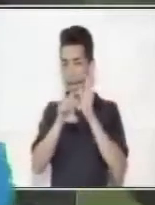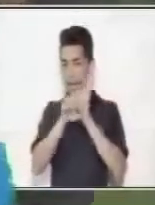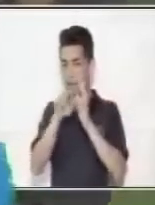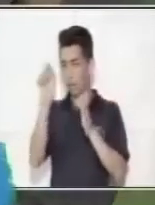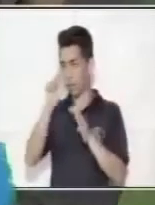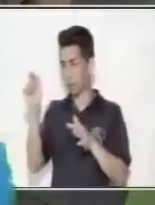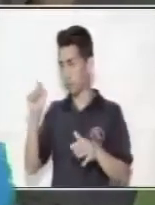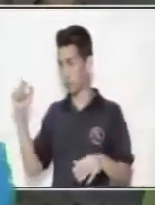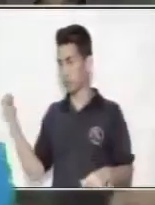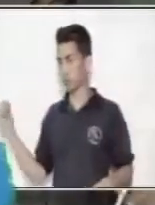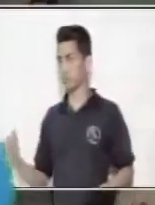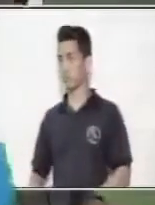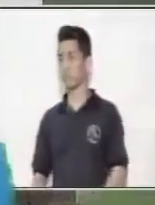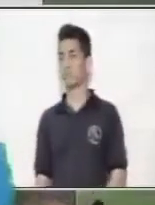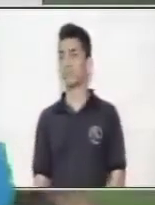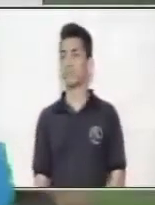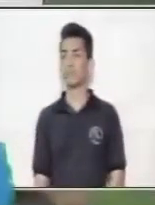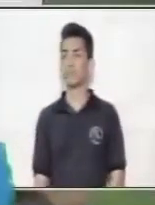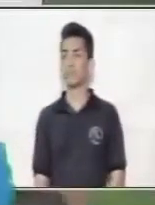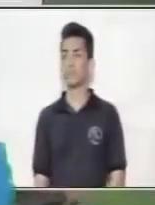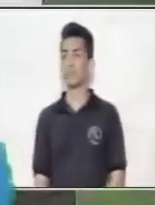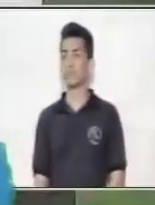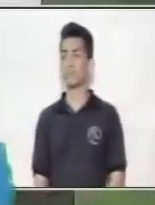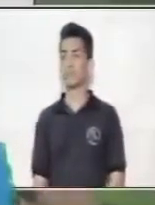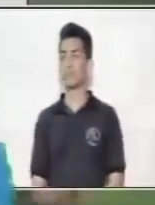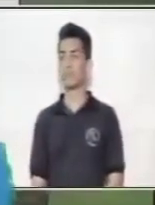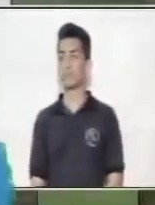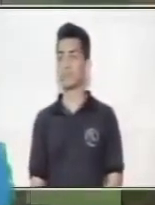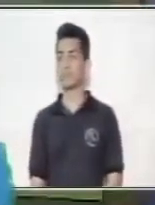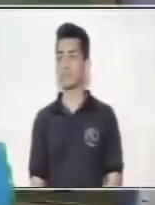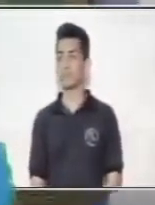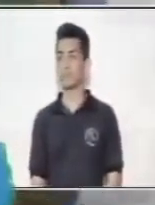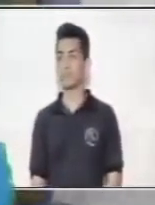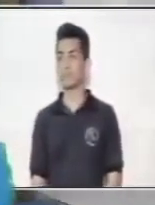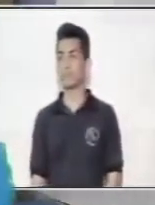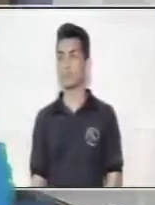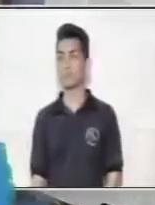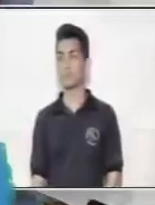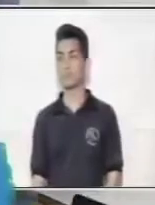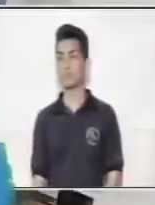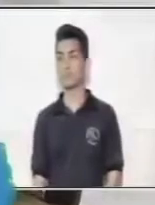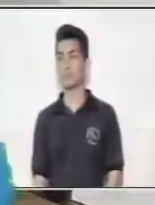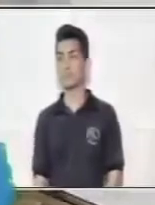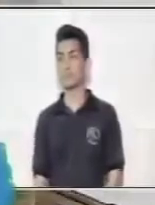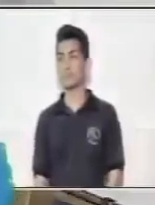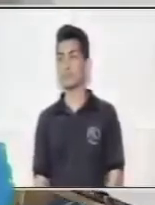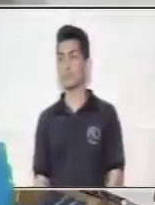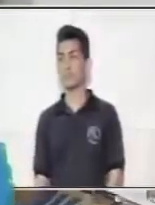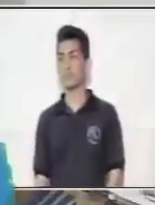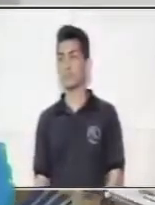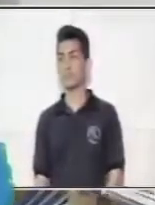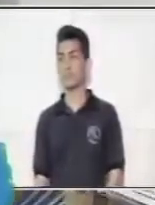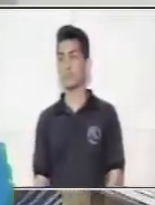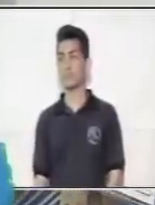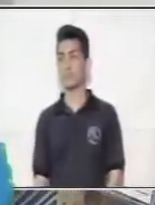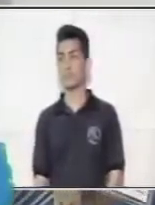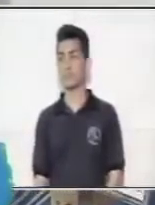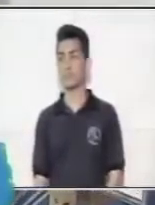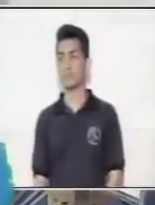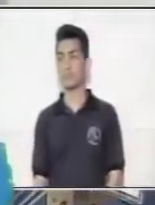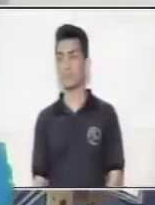identificarlo en este momento. Entonces, si podemos hablar de una oración simple, podemos identificar la